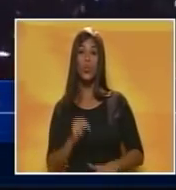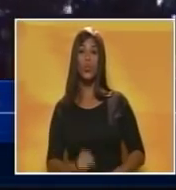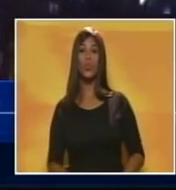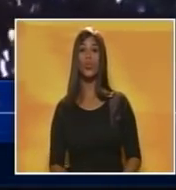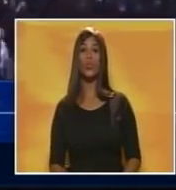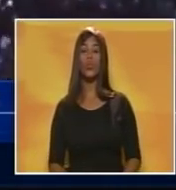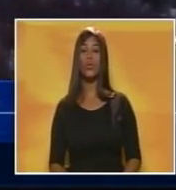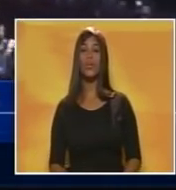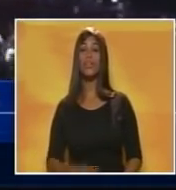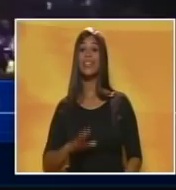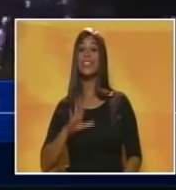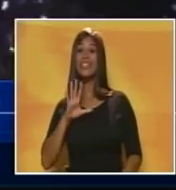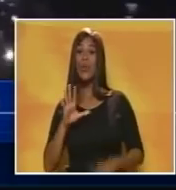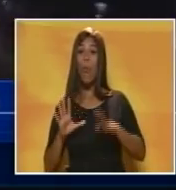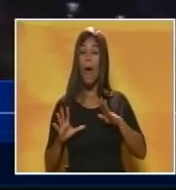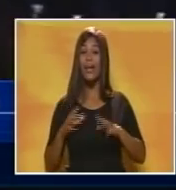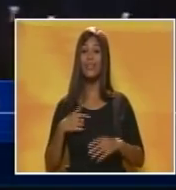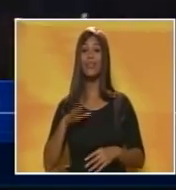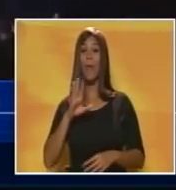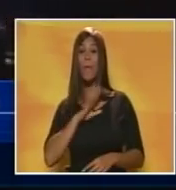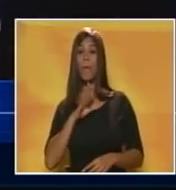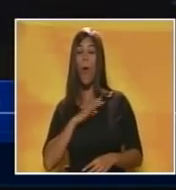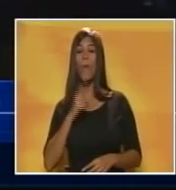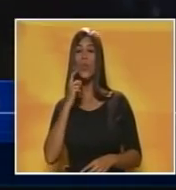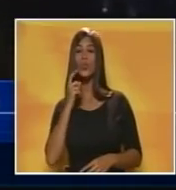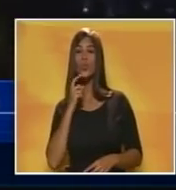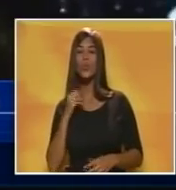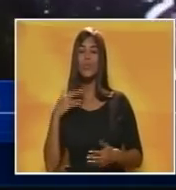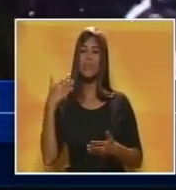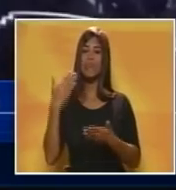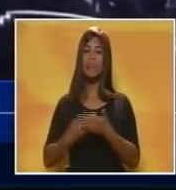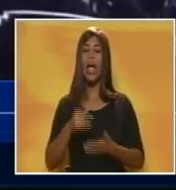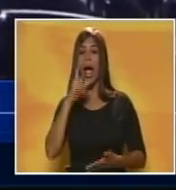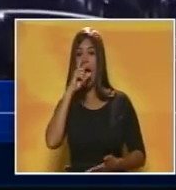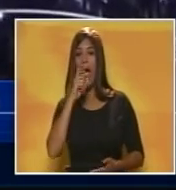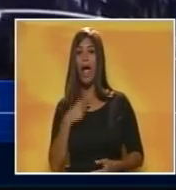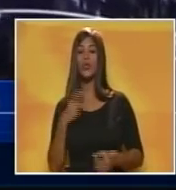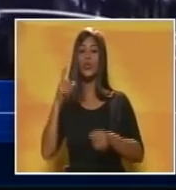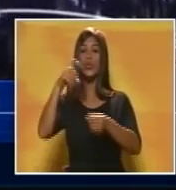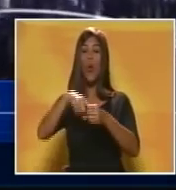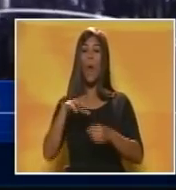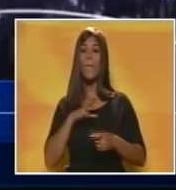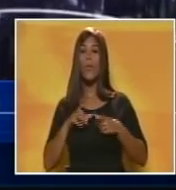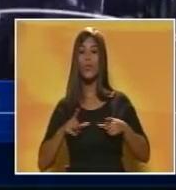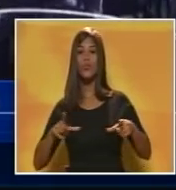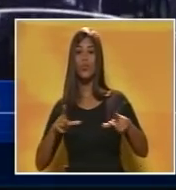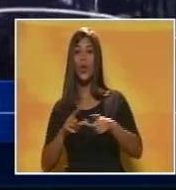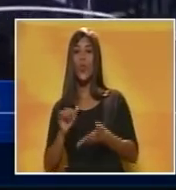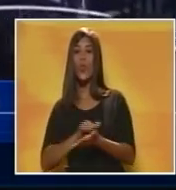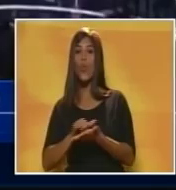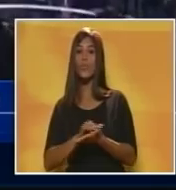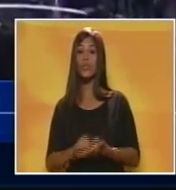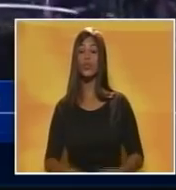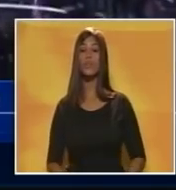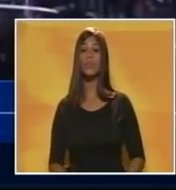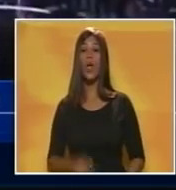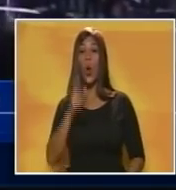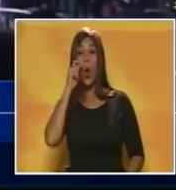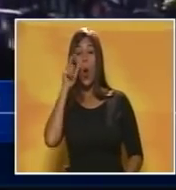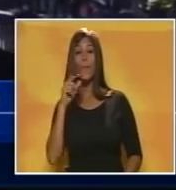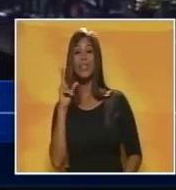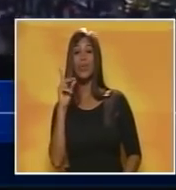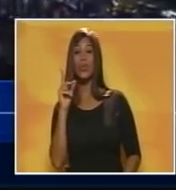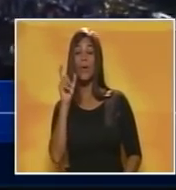en la 50ª edición de la ceremonia anual de incorporación al salón en Nueva York. Justin será la